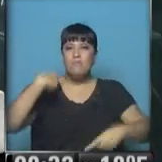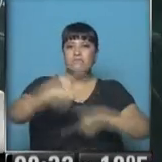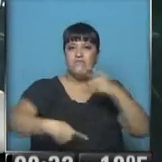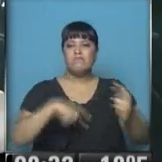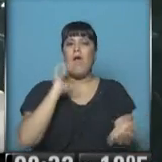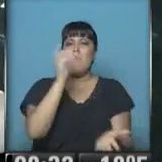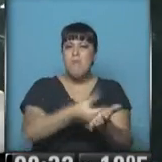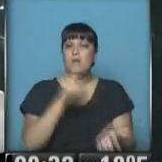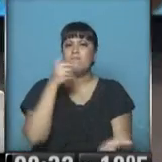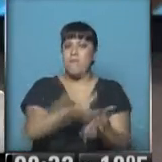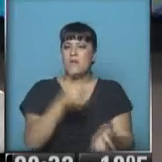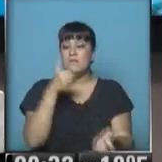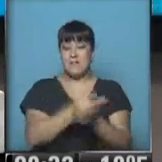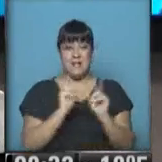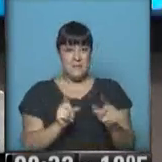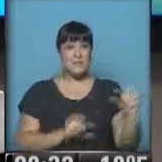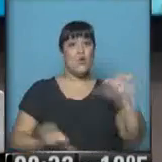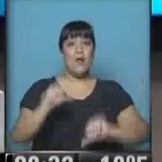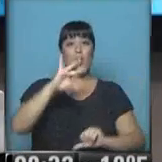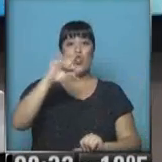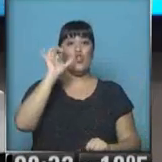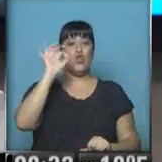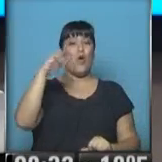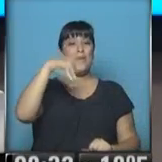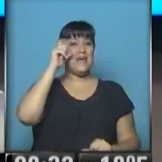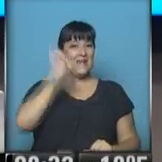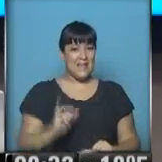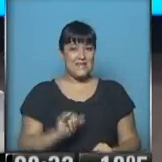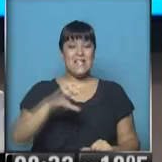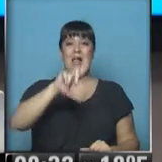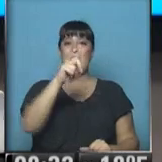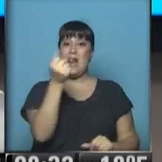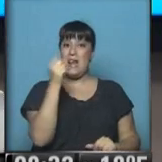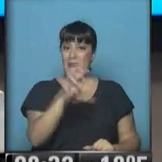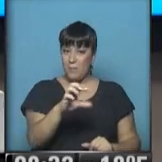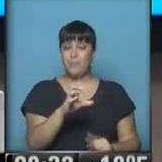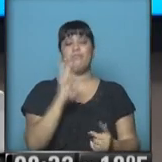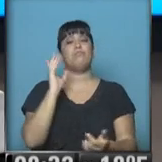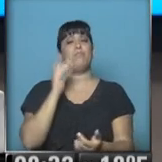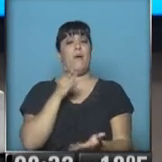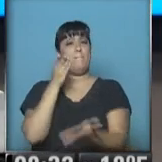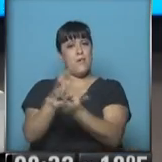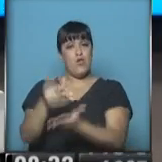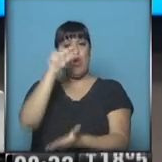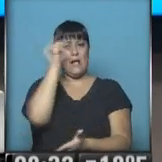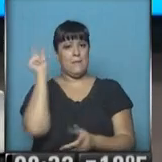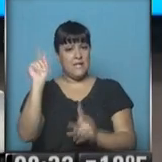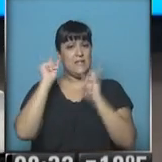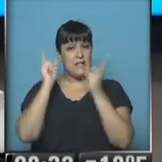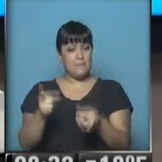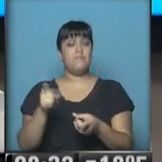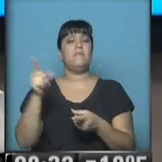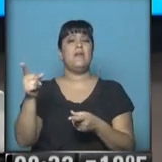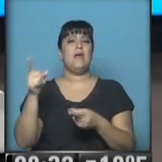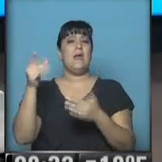compulsivamente este laboratorio Domínguez lab hizo un planteo al jefe de gabinete y al ministro de ciencia y tecnología que es